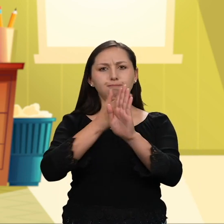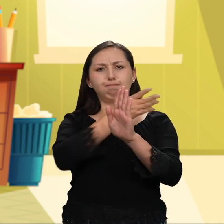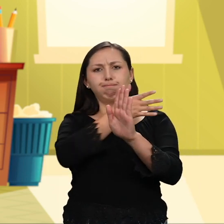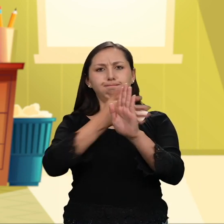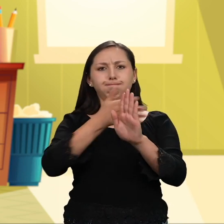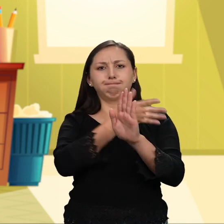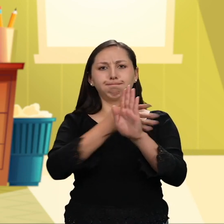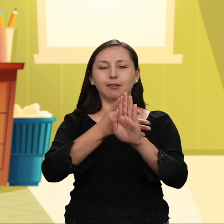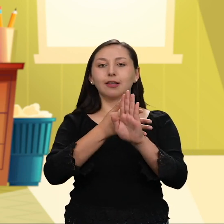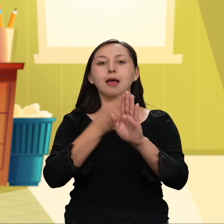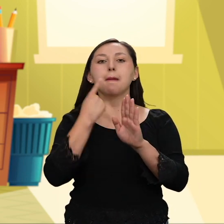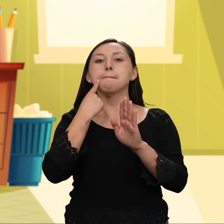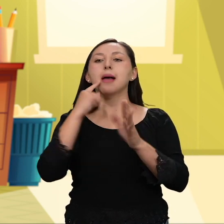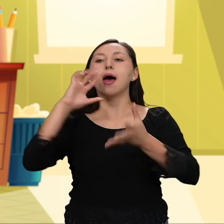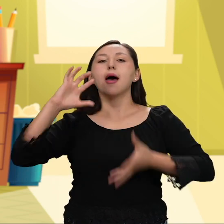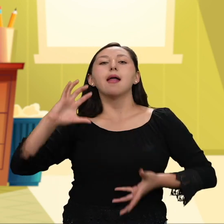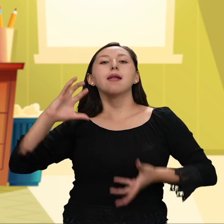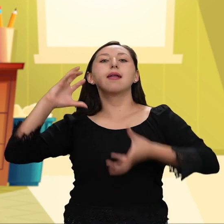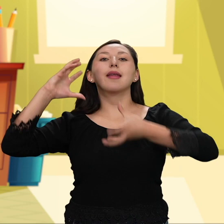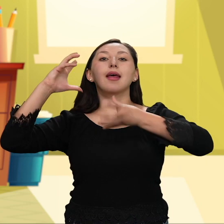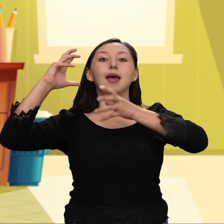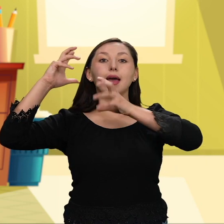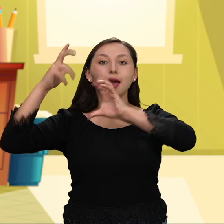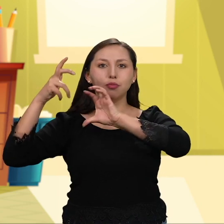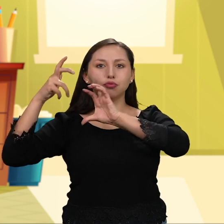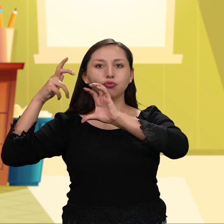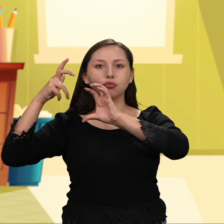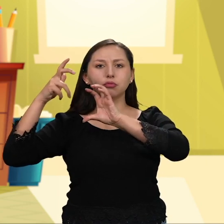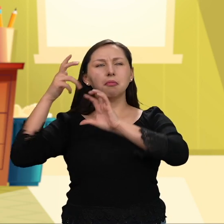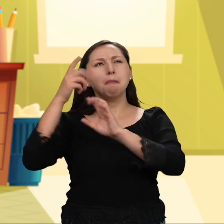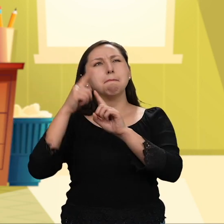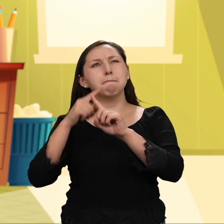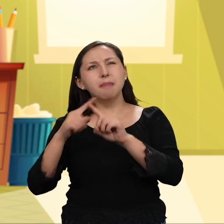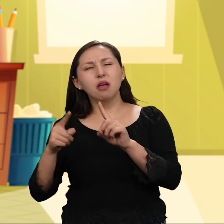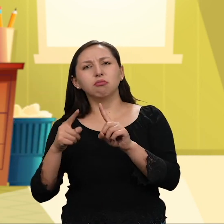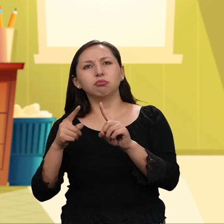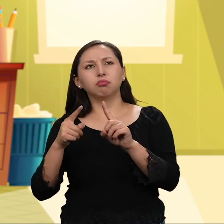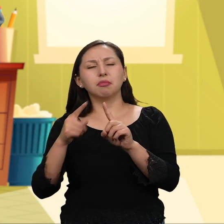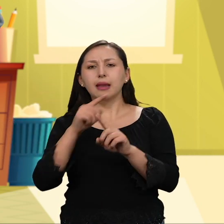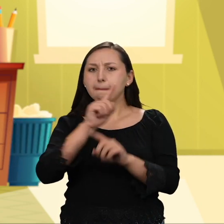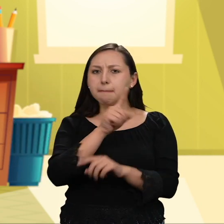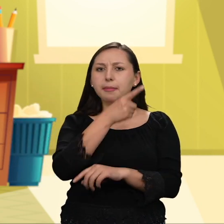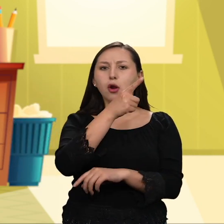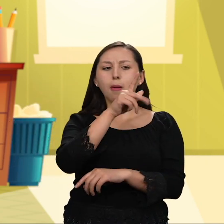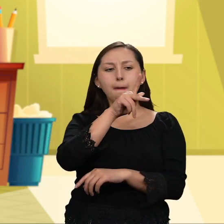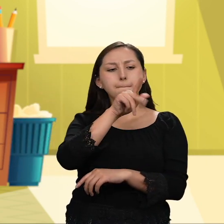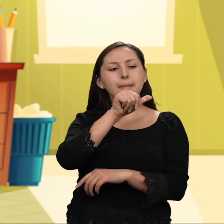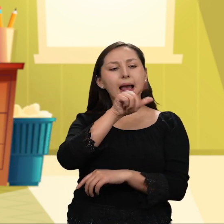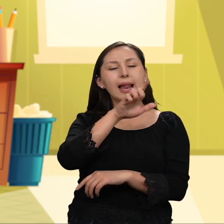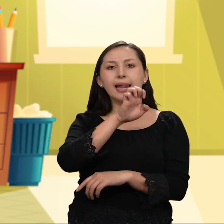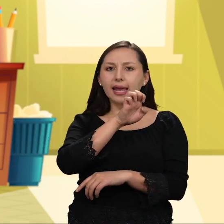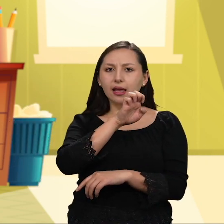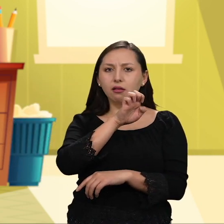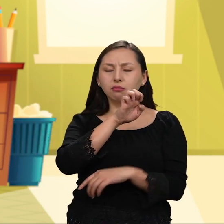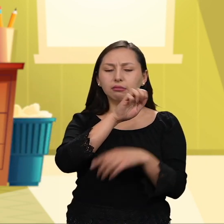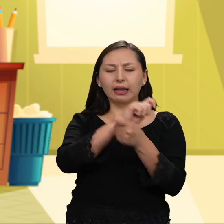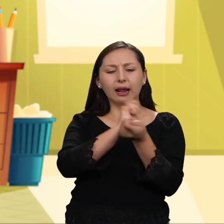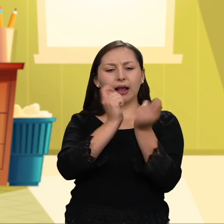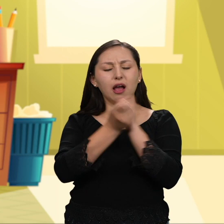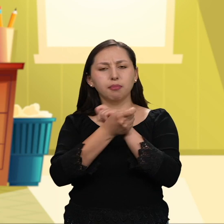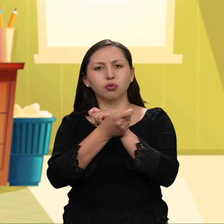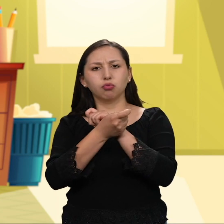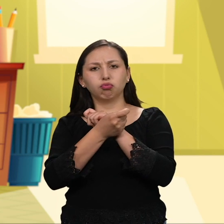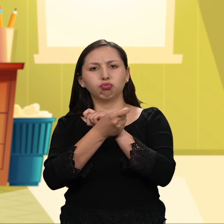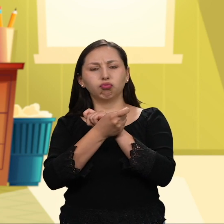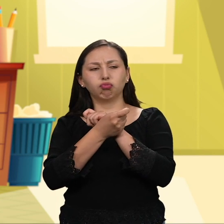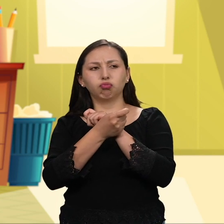revolución. Lo que me llama la atención es por qué los humanos del Paleolítico, es decir, los nómadas, se vieron en la necesidad de dejar